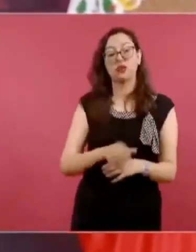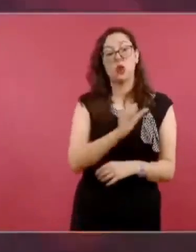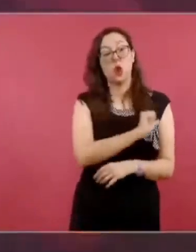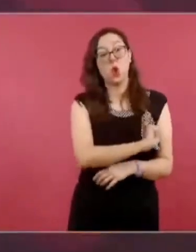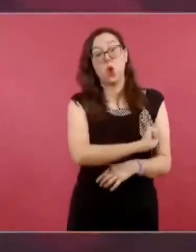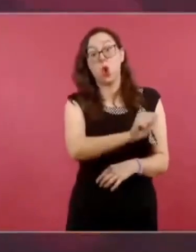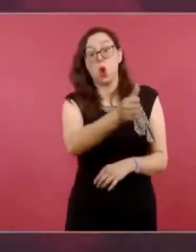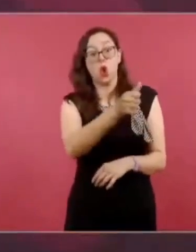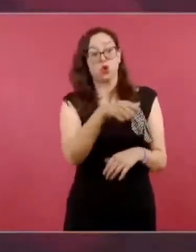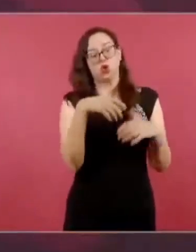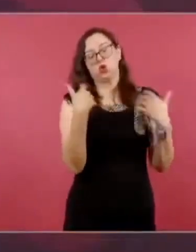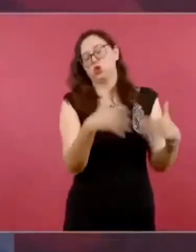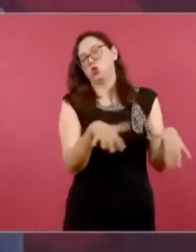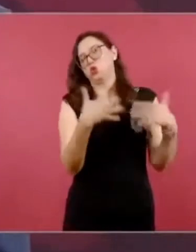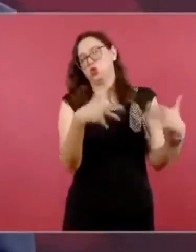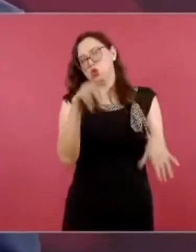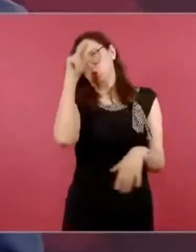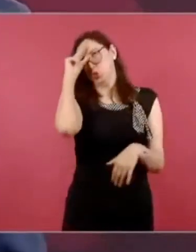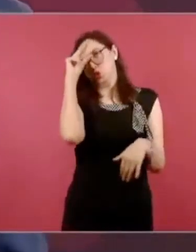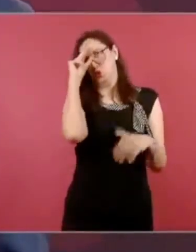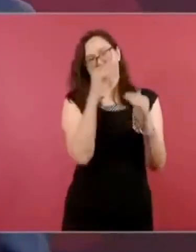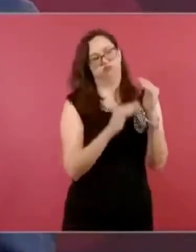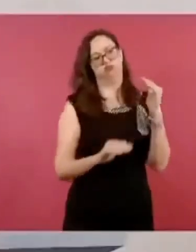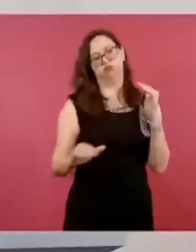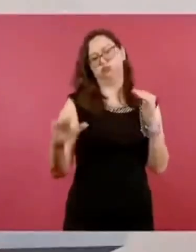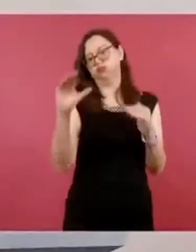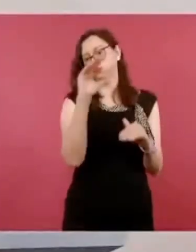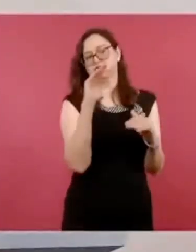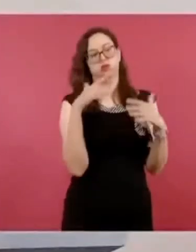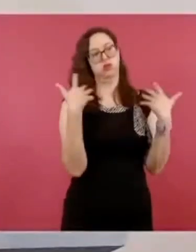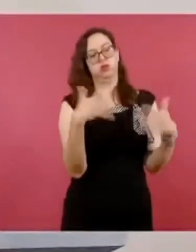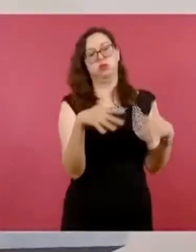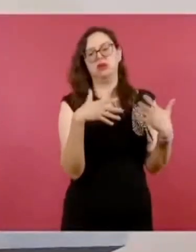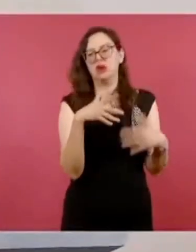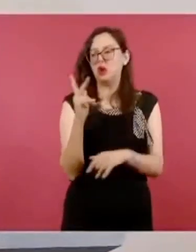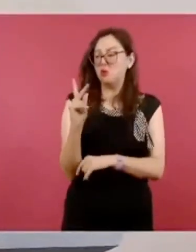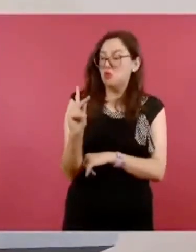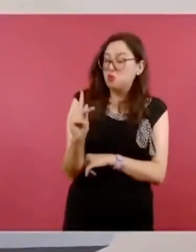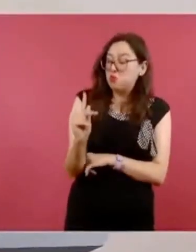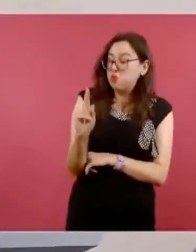dijo que el pueblo era tonto.